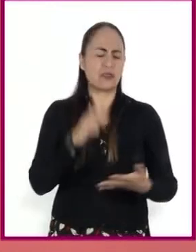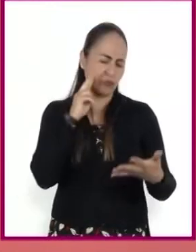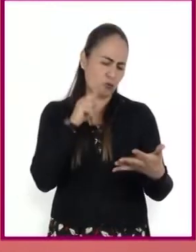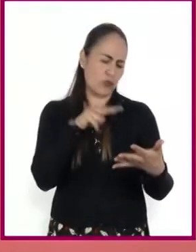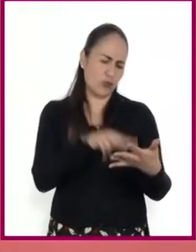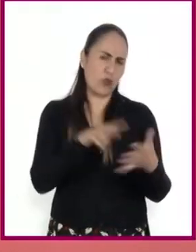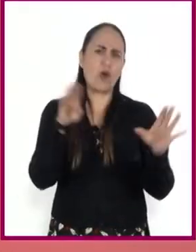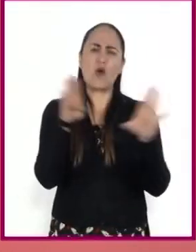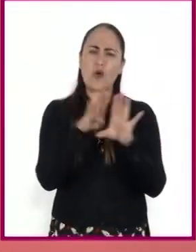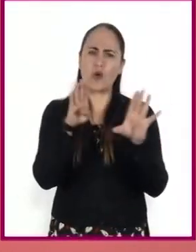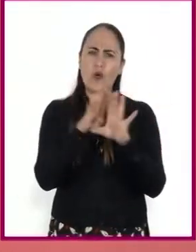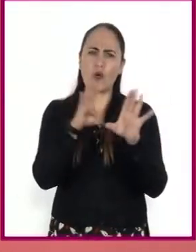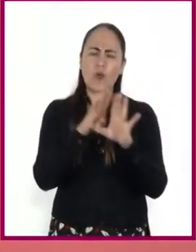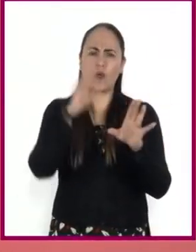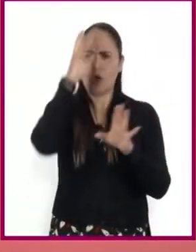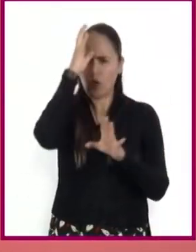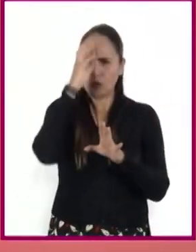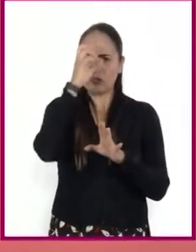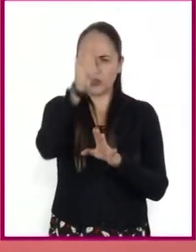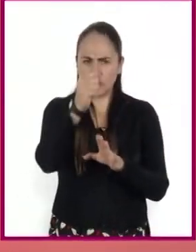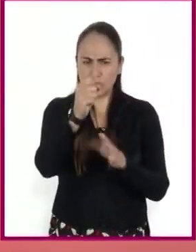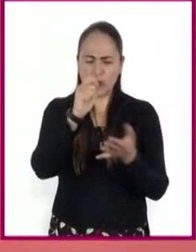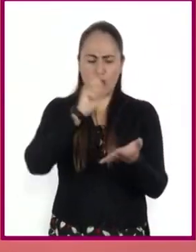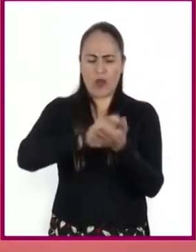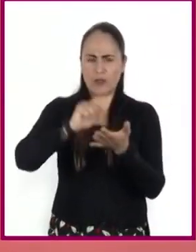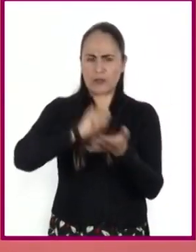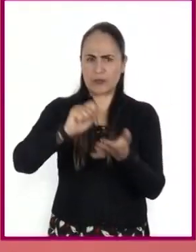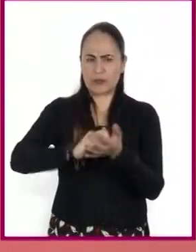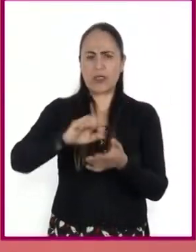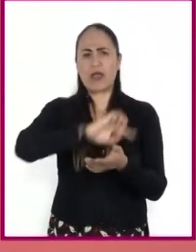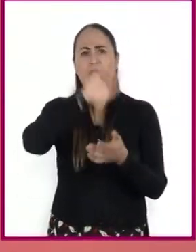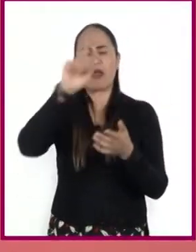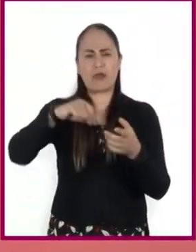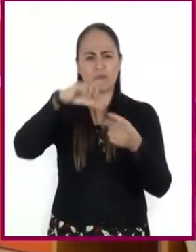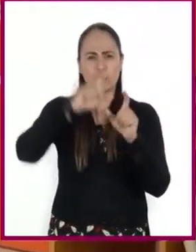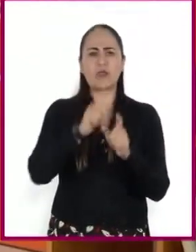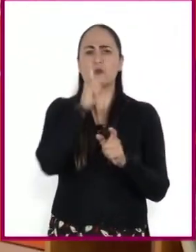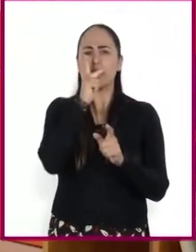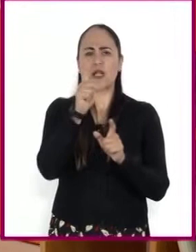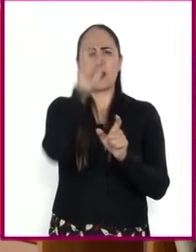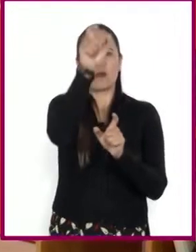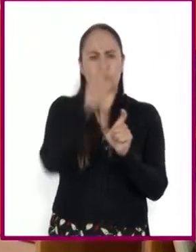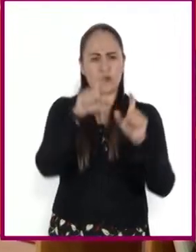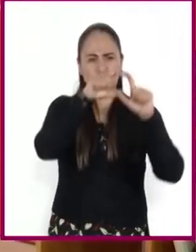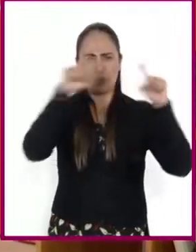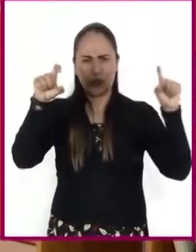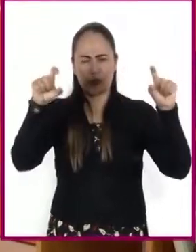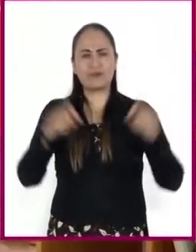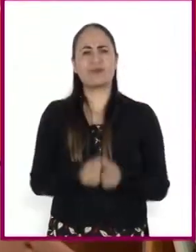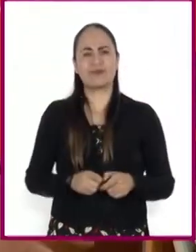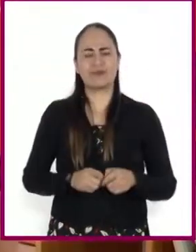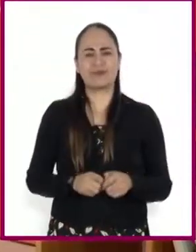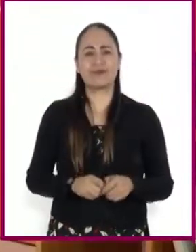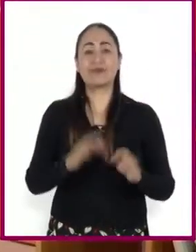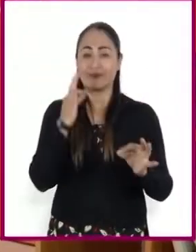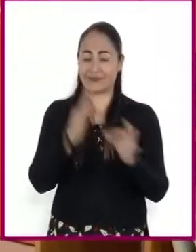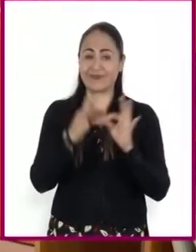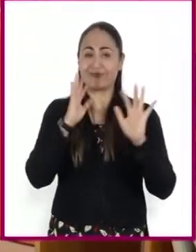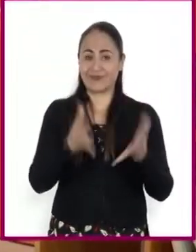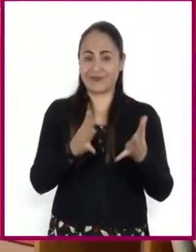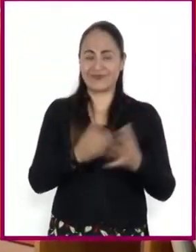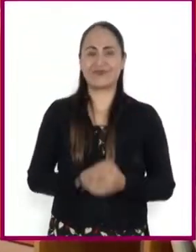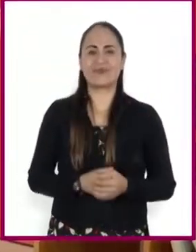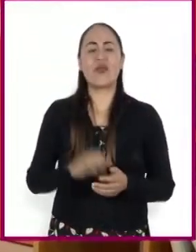cómo construir una definición adecuada para elaborar su crucigrama. ¿Listas y listos? Muy bien, iniciemos.